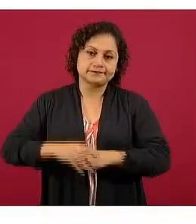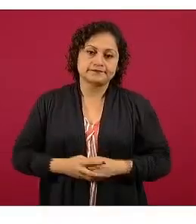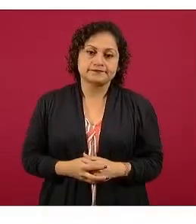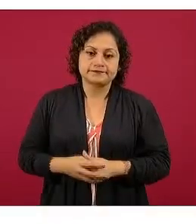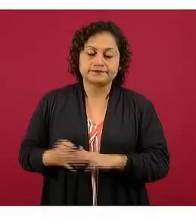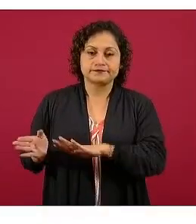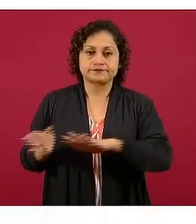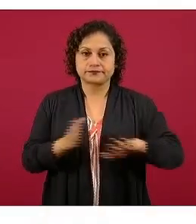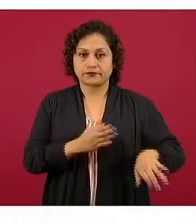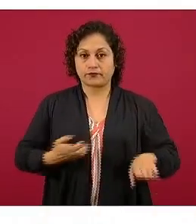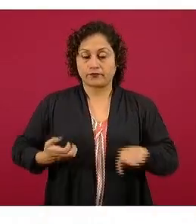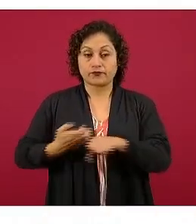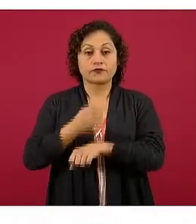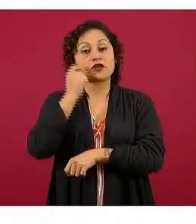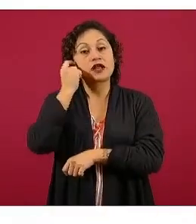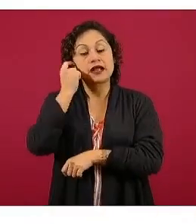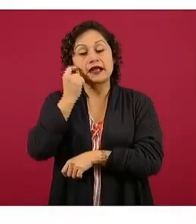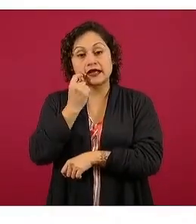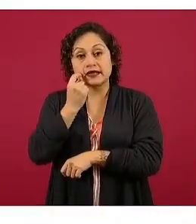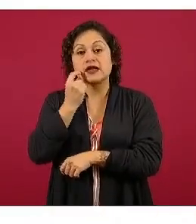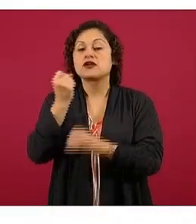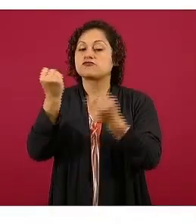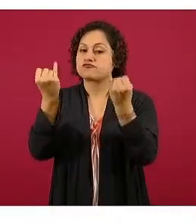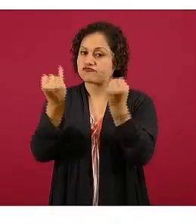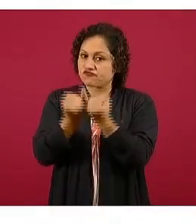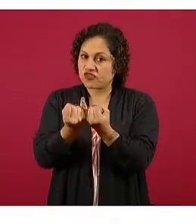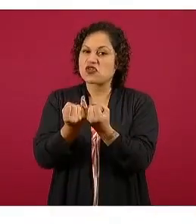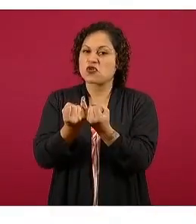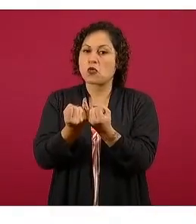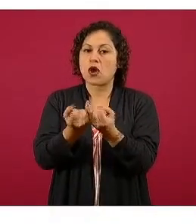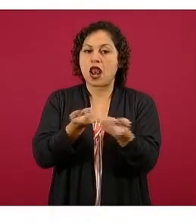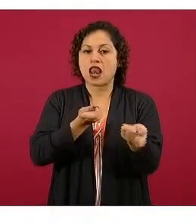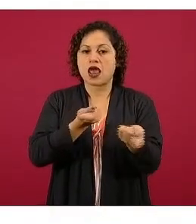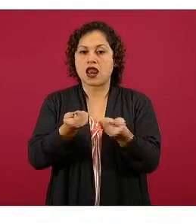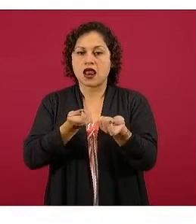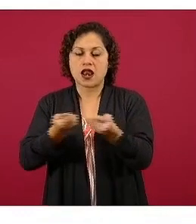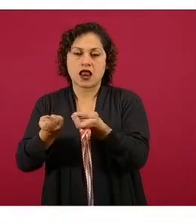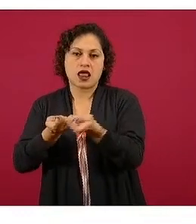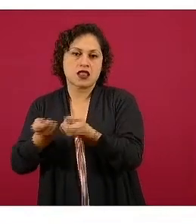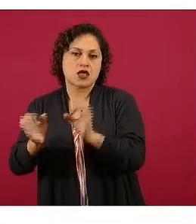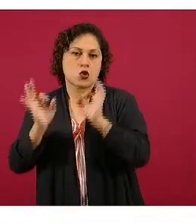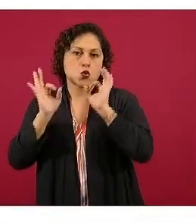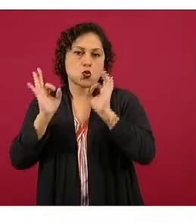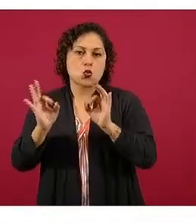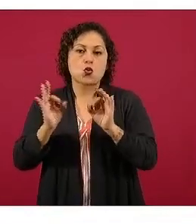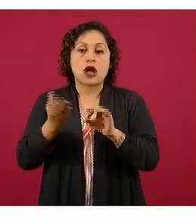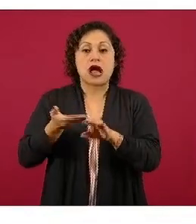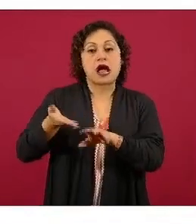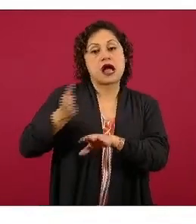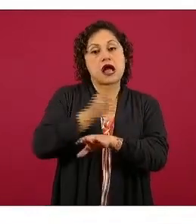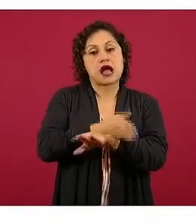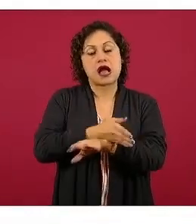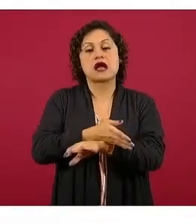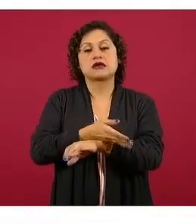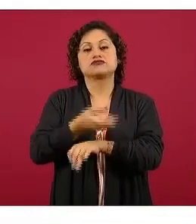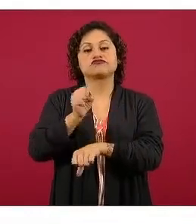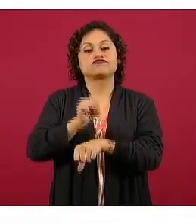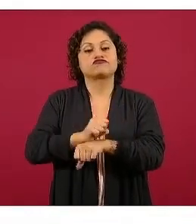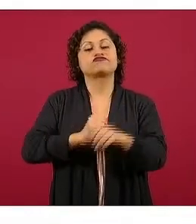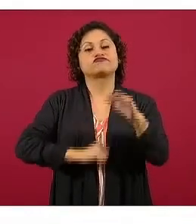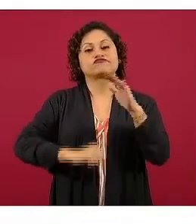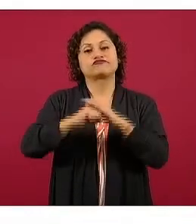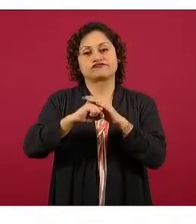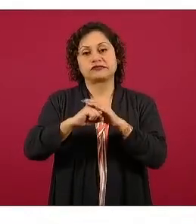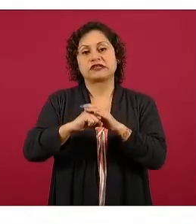El estado de Guerrero también ha tenido un manejo y un control de la epidemia importante, donde tuvo un pico máximo y prácticamente desde la